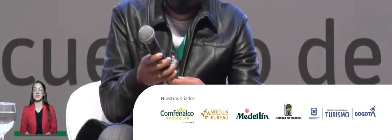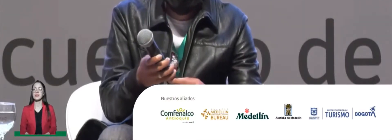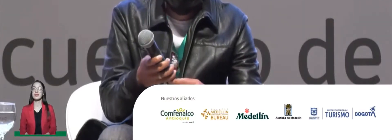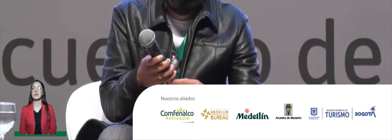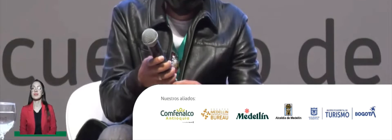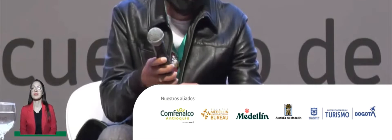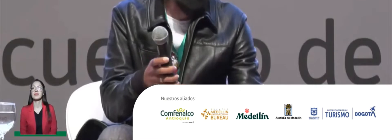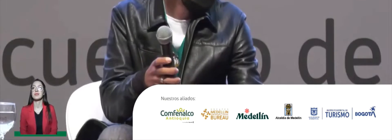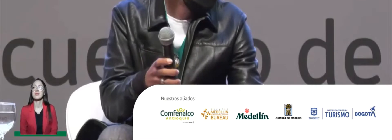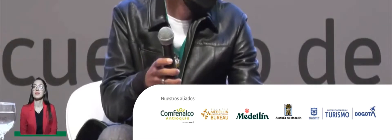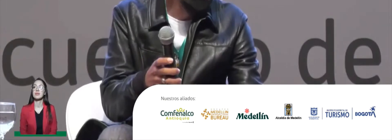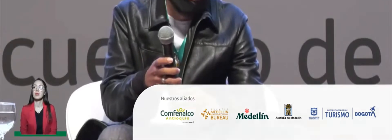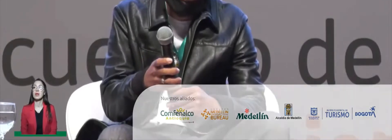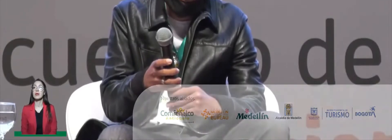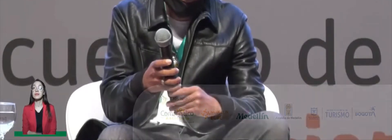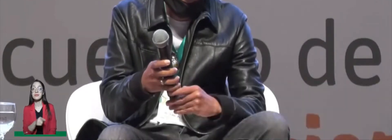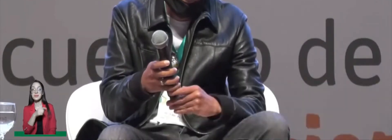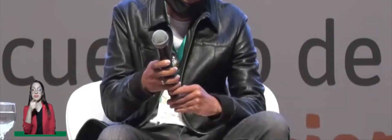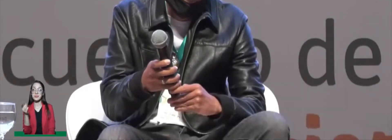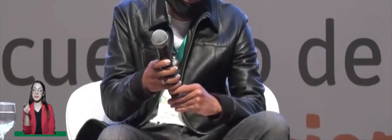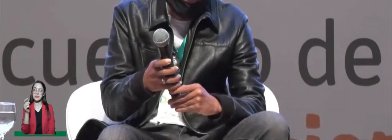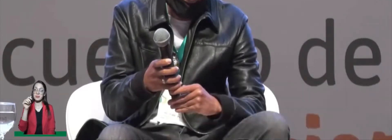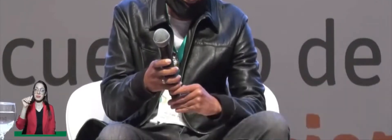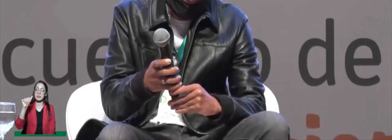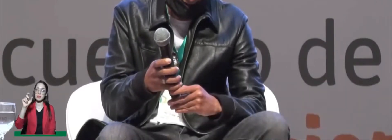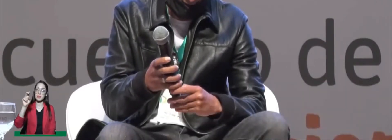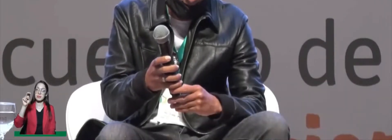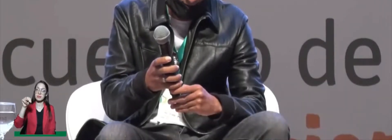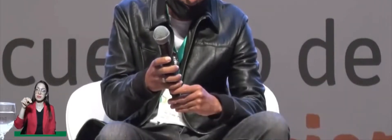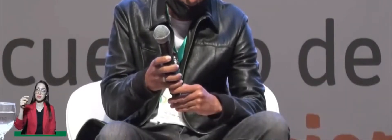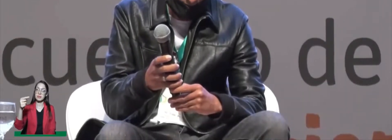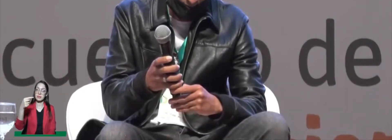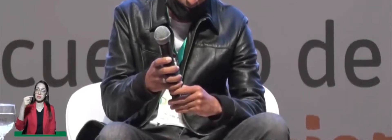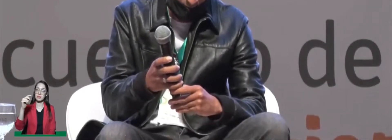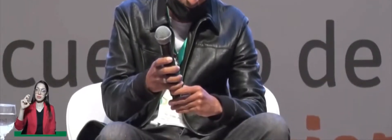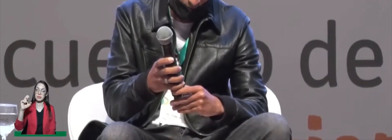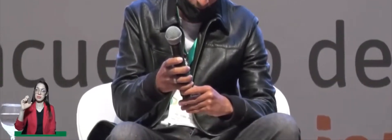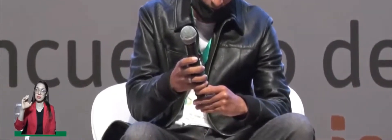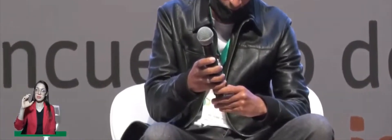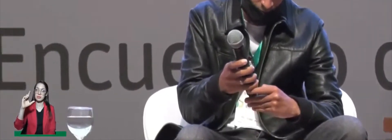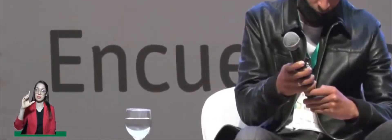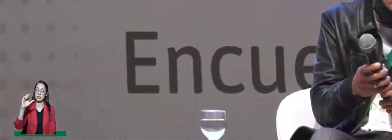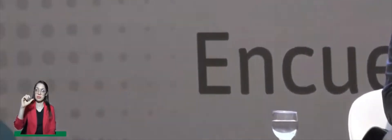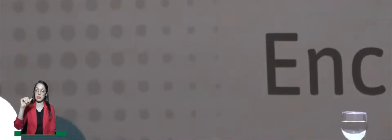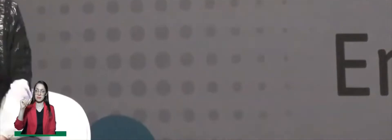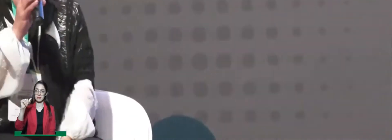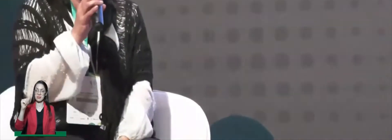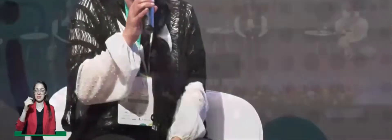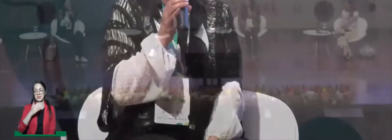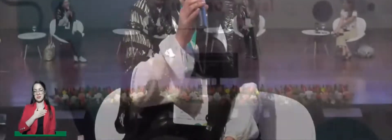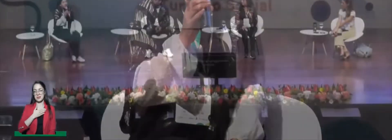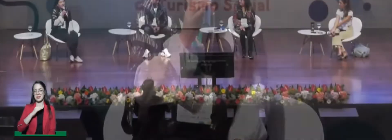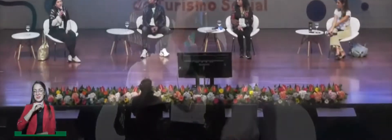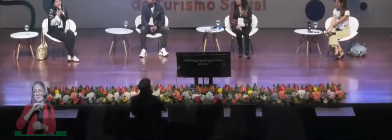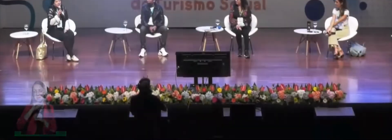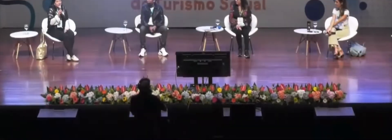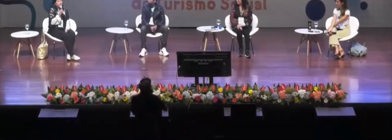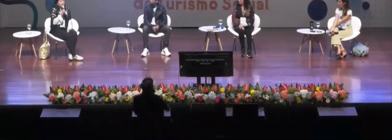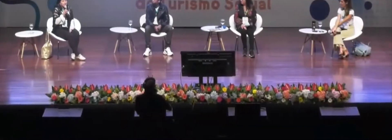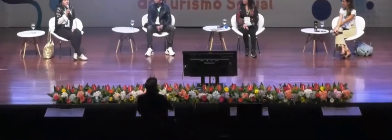muchas gracias ángela buenos días mi nombre es ángela maría figueroa